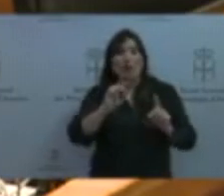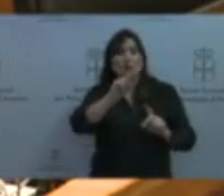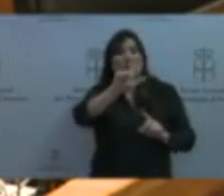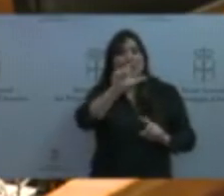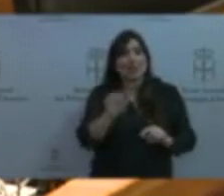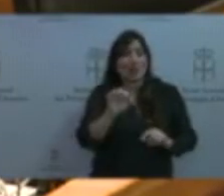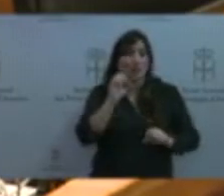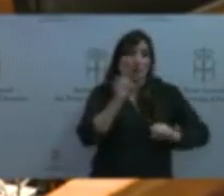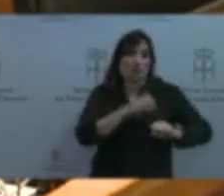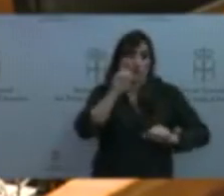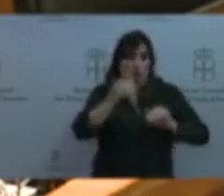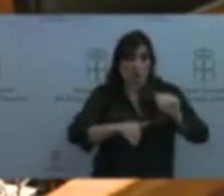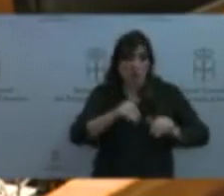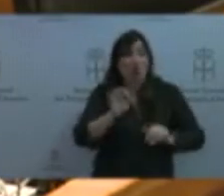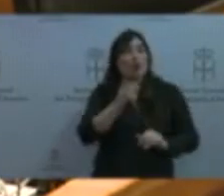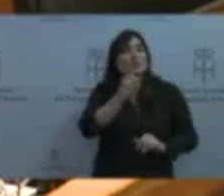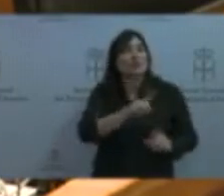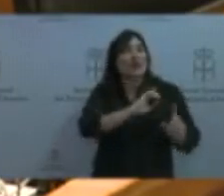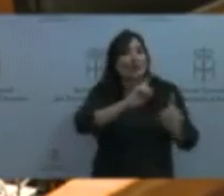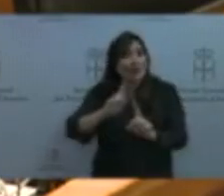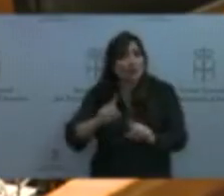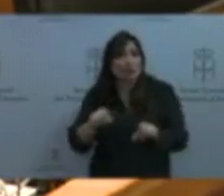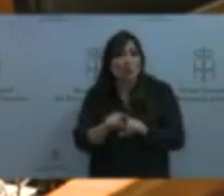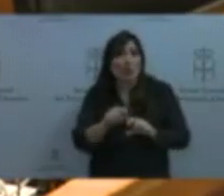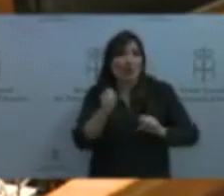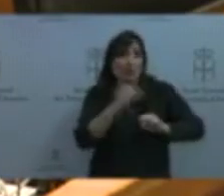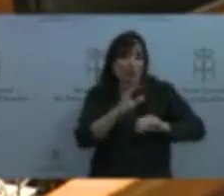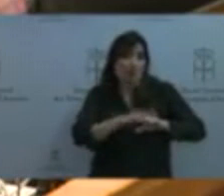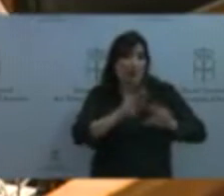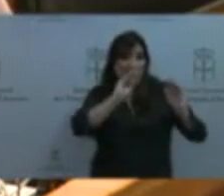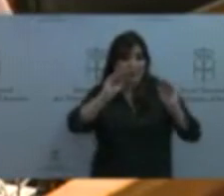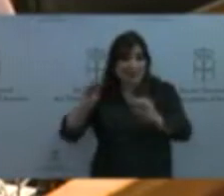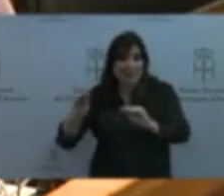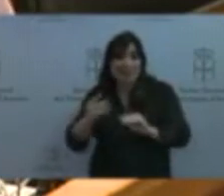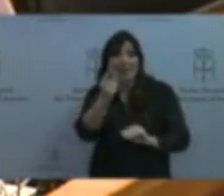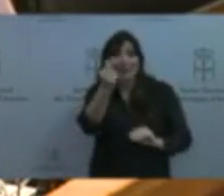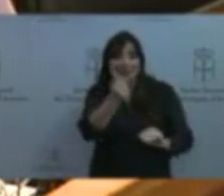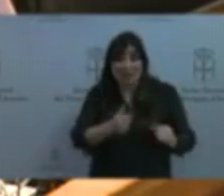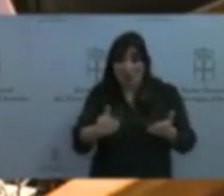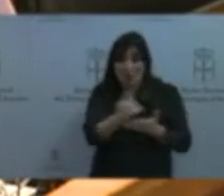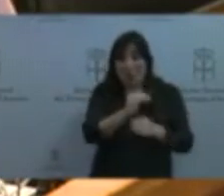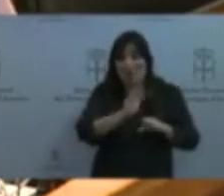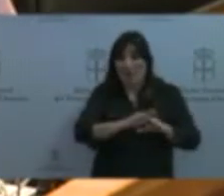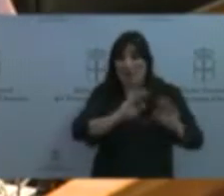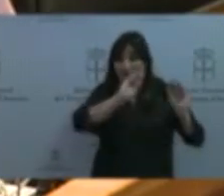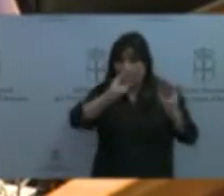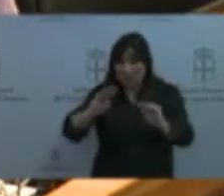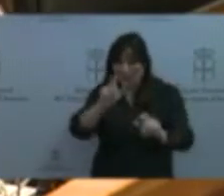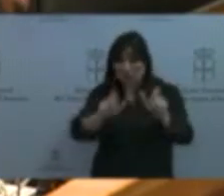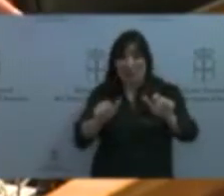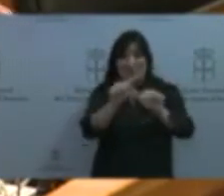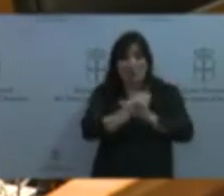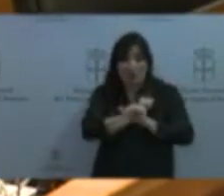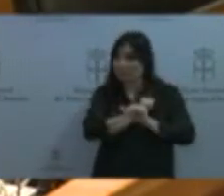casos como el de los fondos de formación, donde el dinero que se tenía que haber destinado a los desempleados se utilizó para otros fines, donde hubo unas